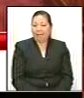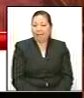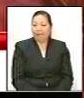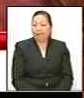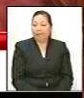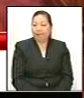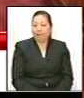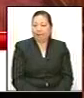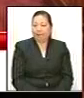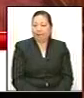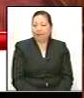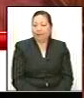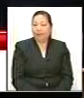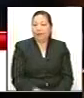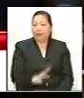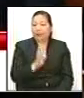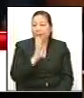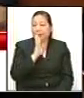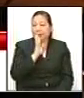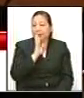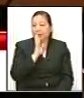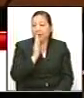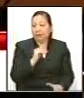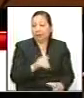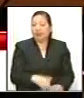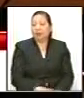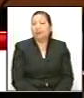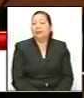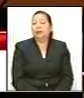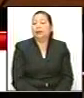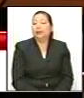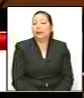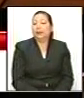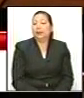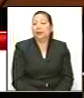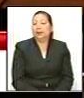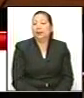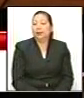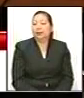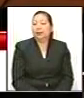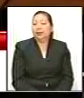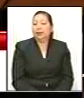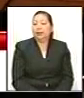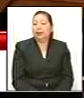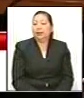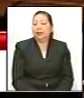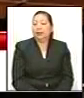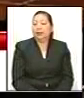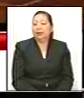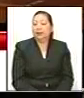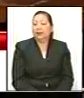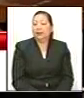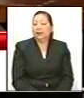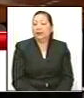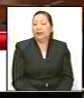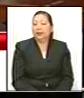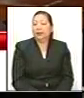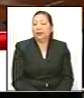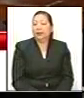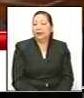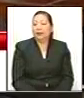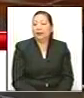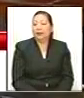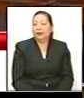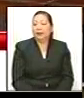A ver, quien acaba de intervenir, la congresista Arauz, es nada menos que la vicepresidenta, quien va a asumir